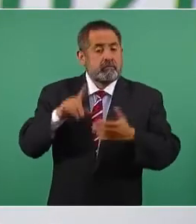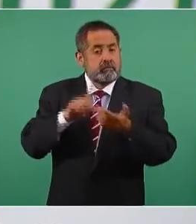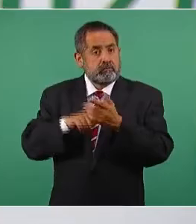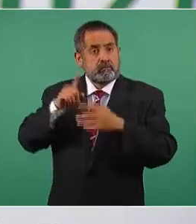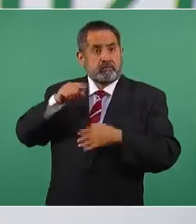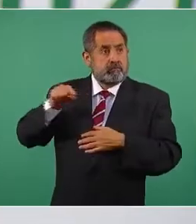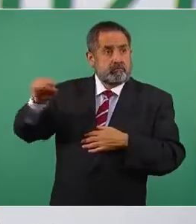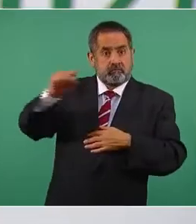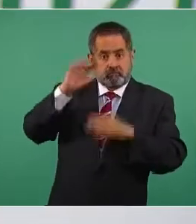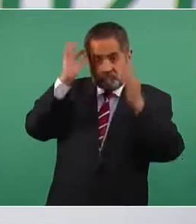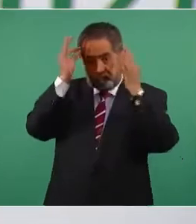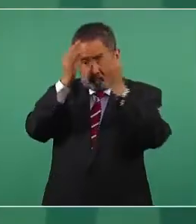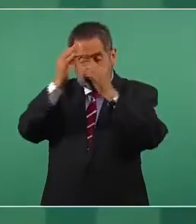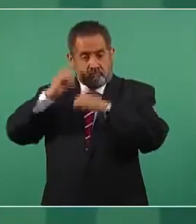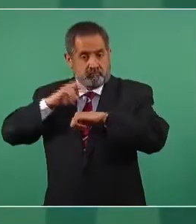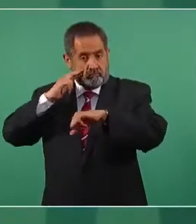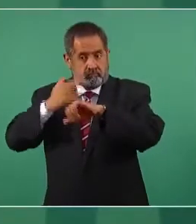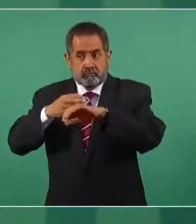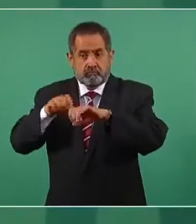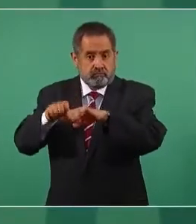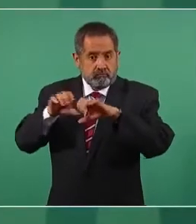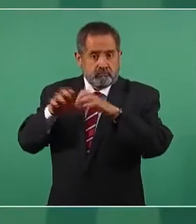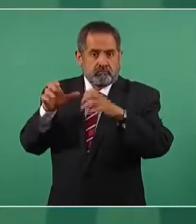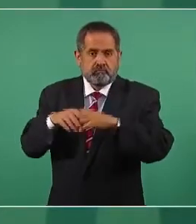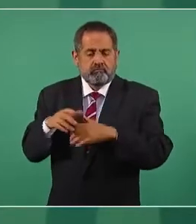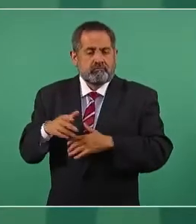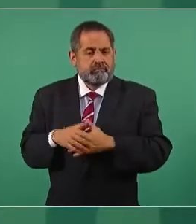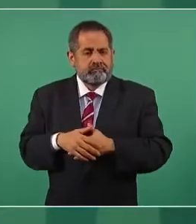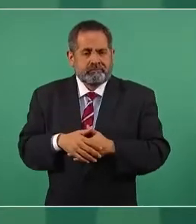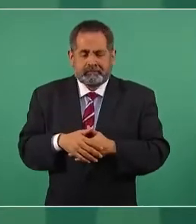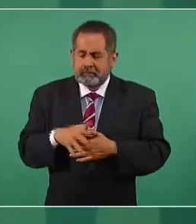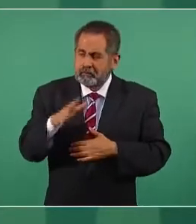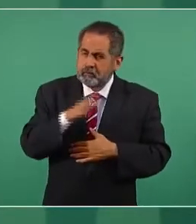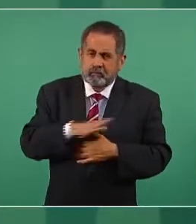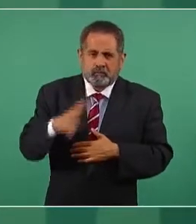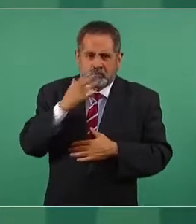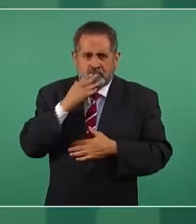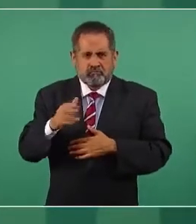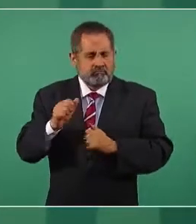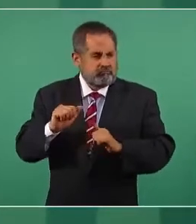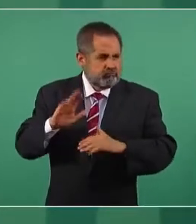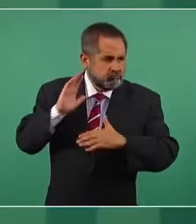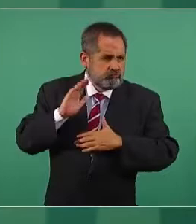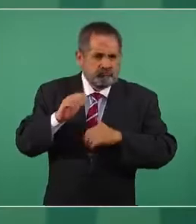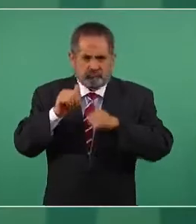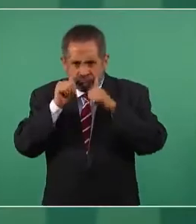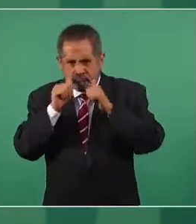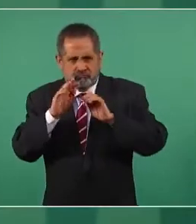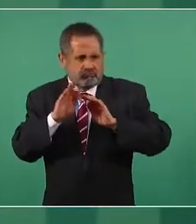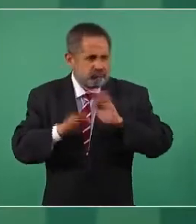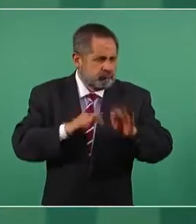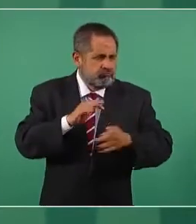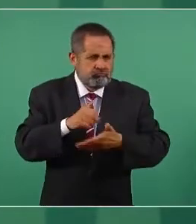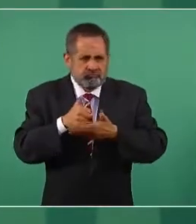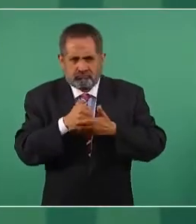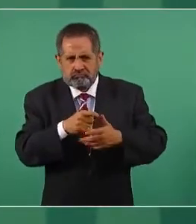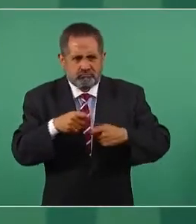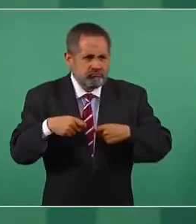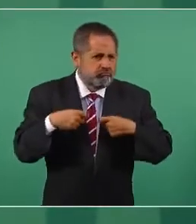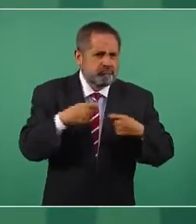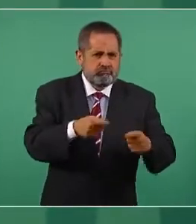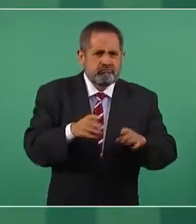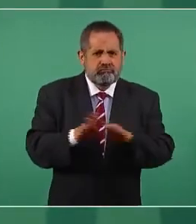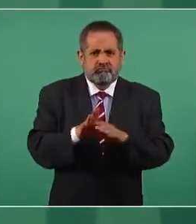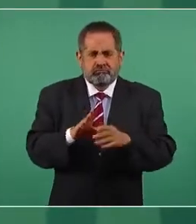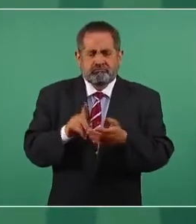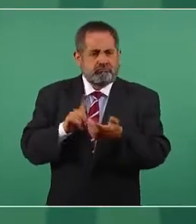los cónsules y de su equipo, pues ha sido impresionante en cuanto a compromiso, en cuanto a entrega, en cuanto a